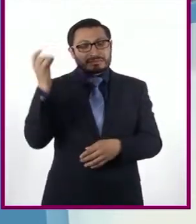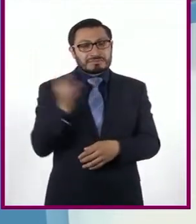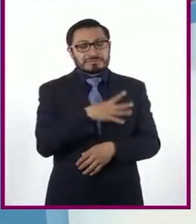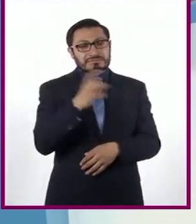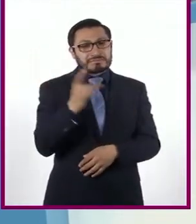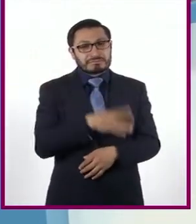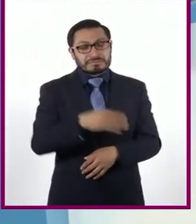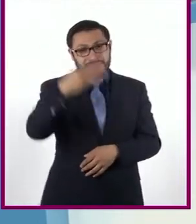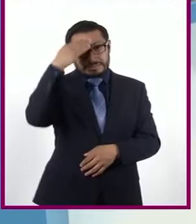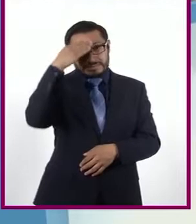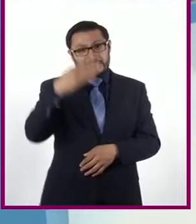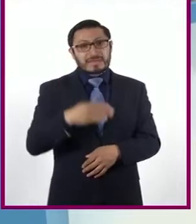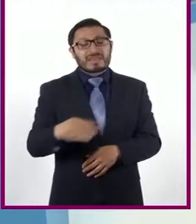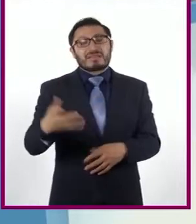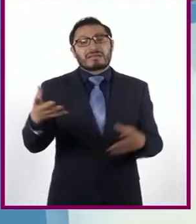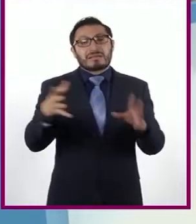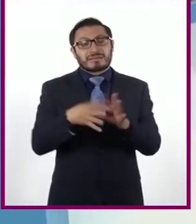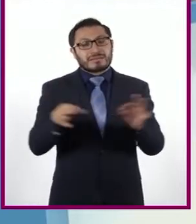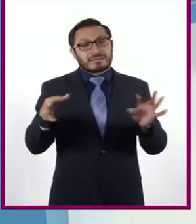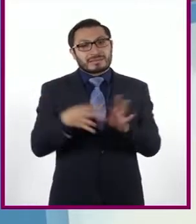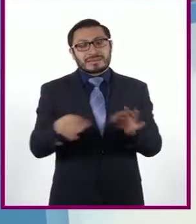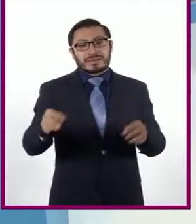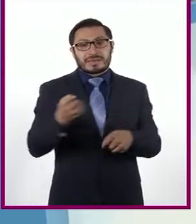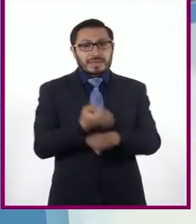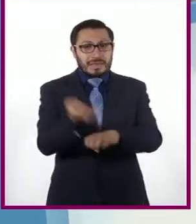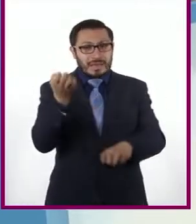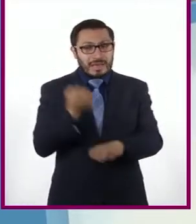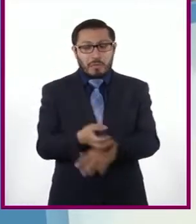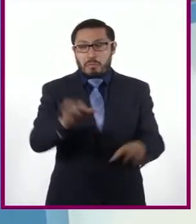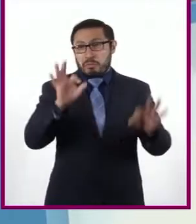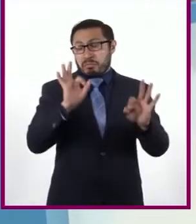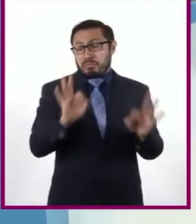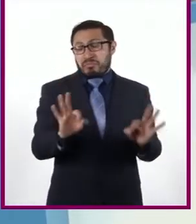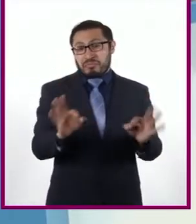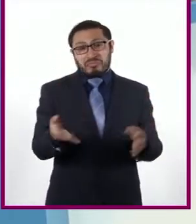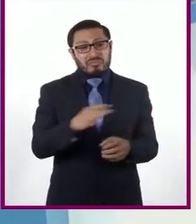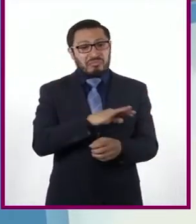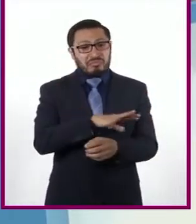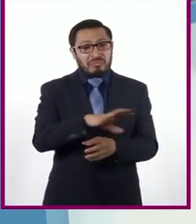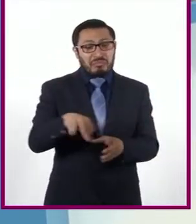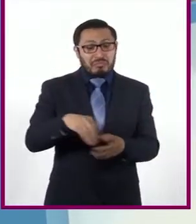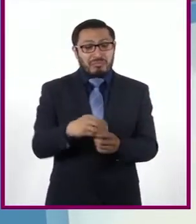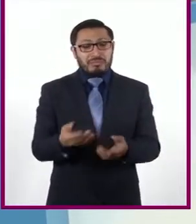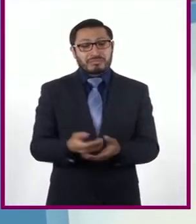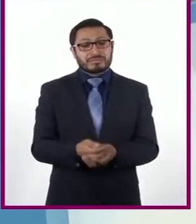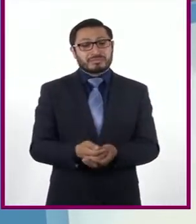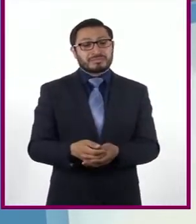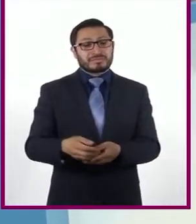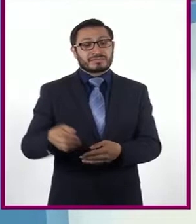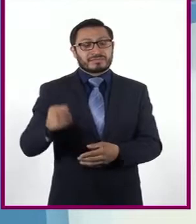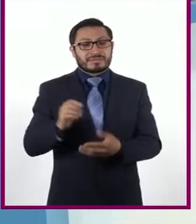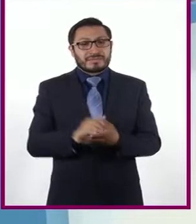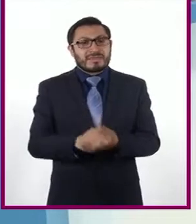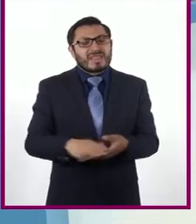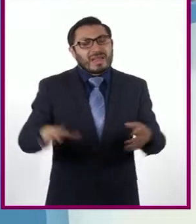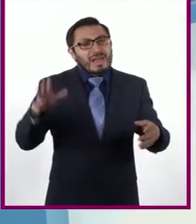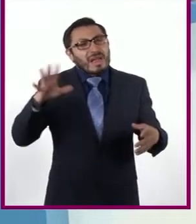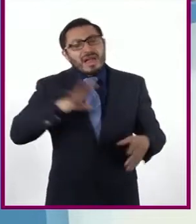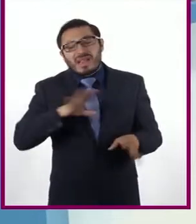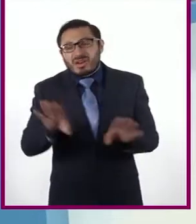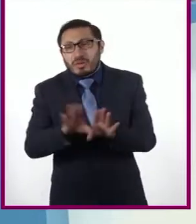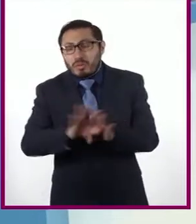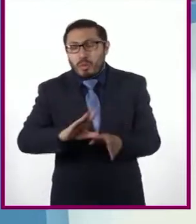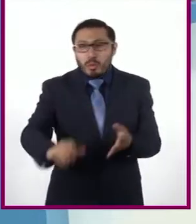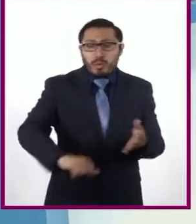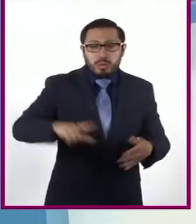y justificar la existencia de un Estado absolutista, que subyuga a sus ciudadanos al justificar sus gobiernos